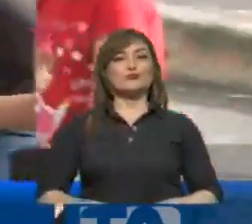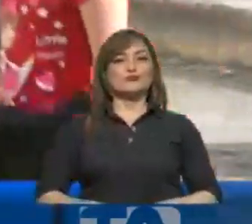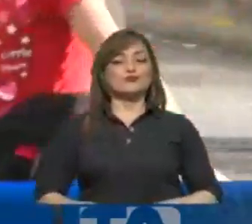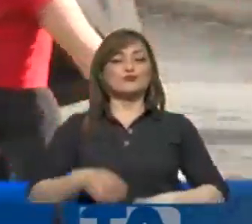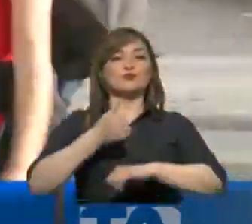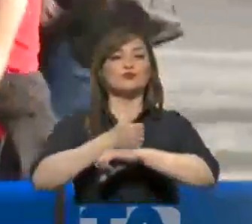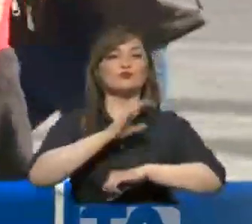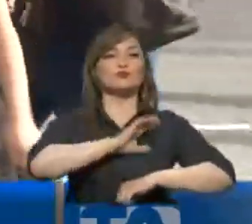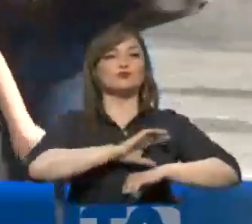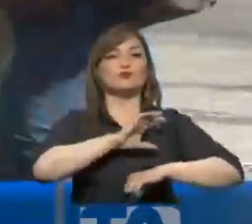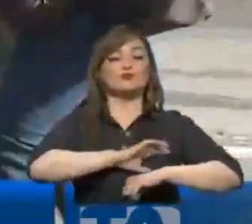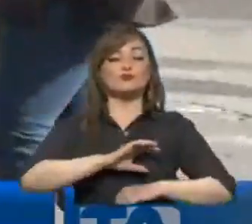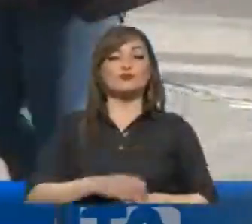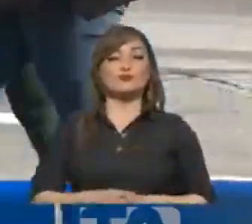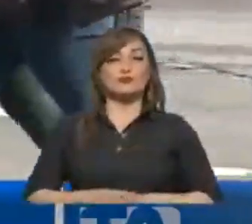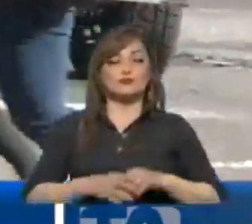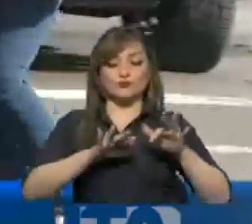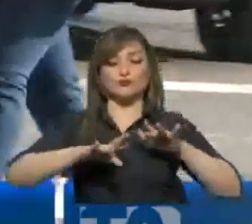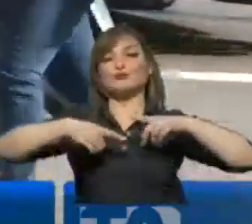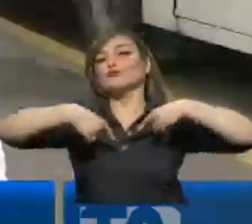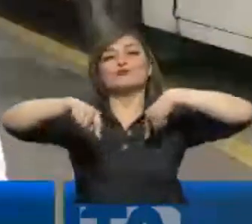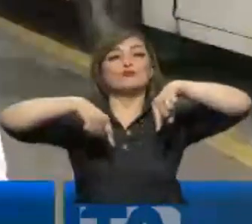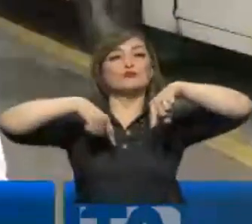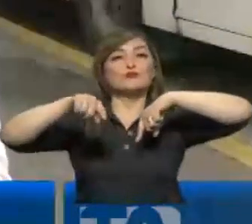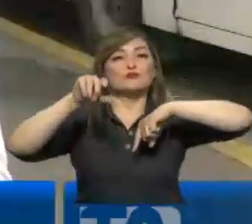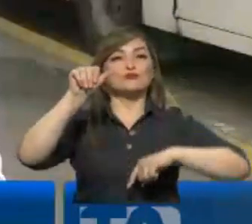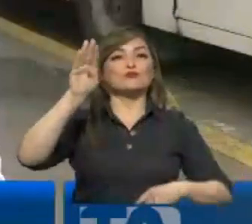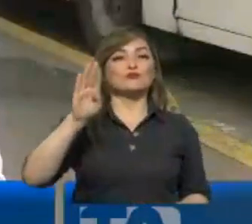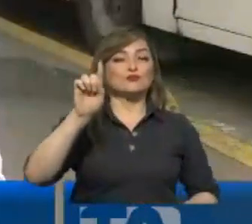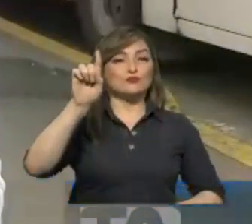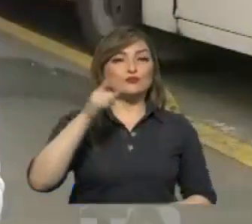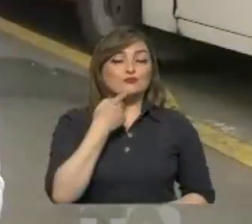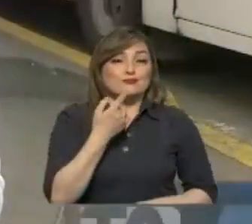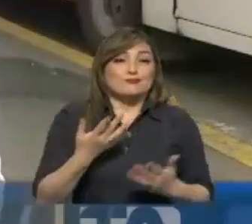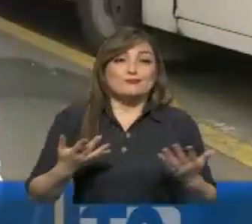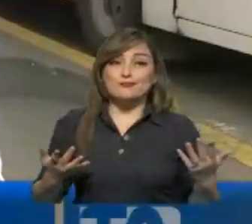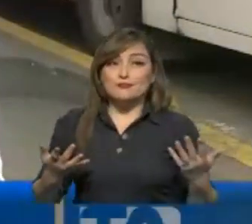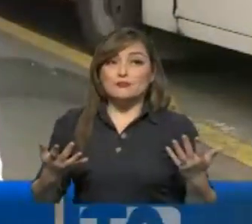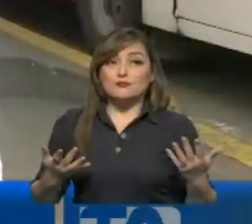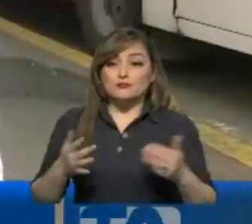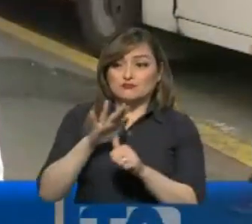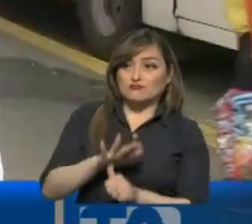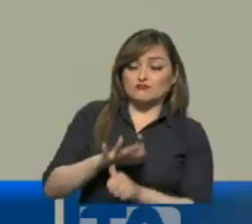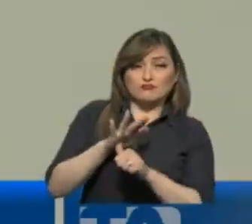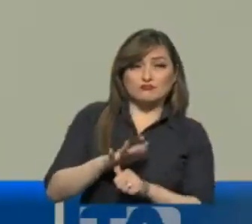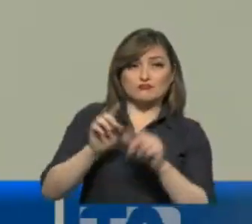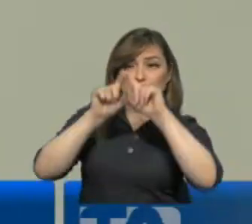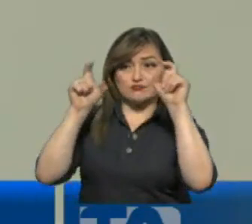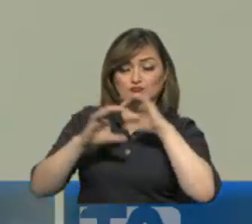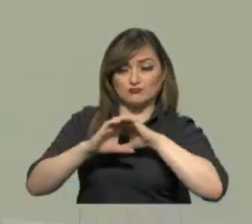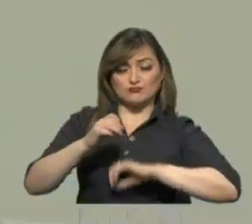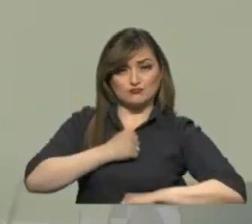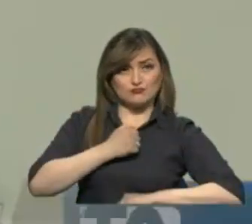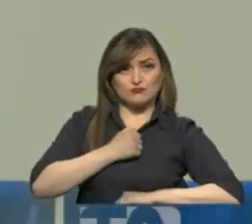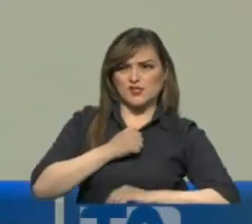autoridades municipales, exactamente el secretario de Movilidad, Guillermo Abad, dijo que no cederán ante las presiones. En lo que